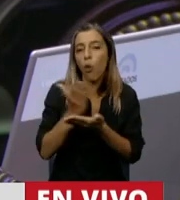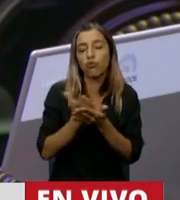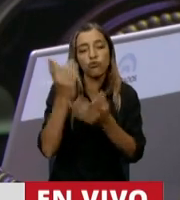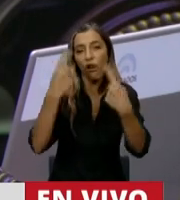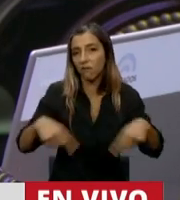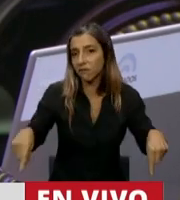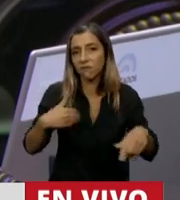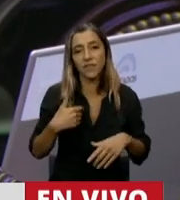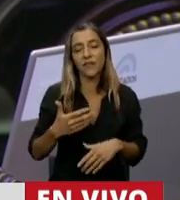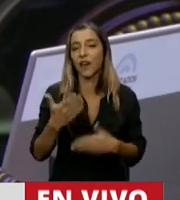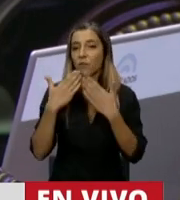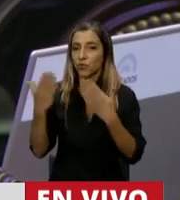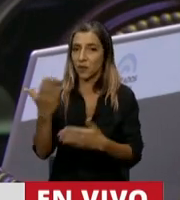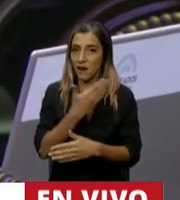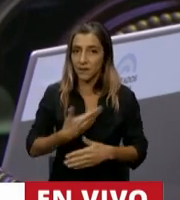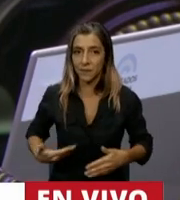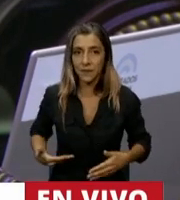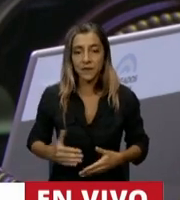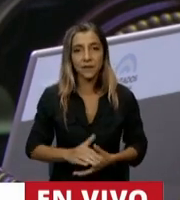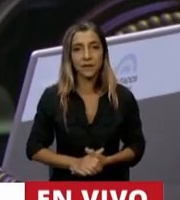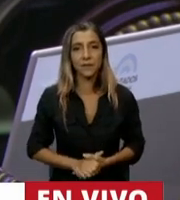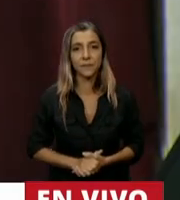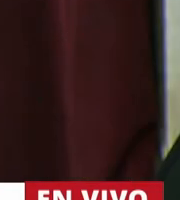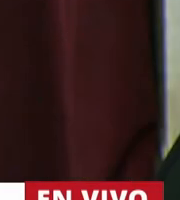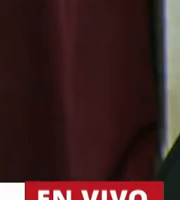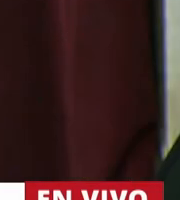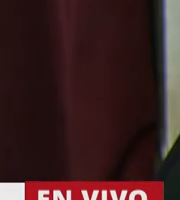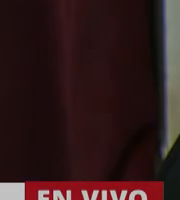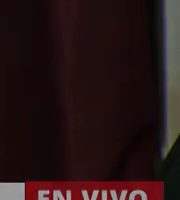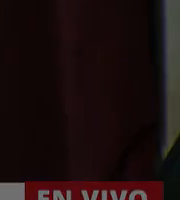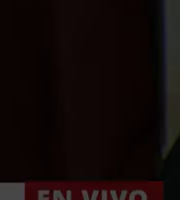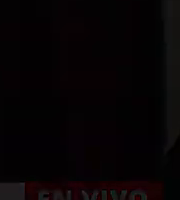República Argentina. Muchas gracias, Presidenta. Gracias, diputado.